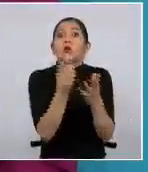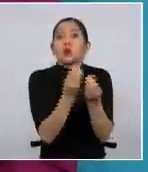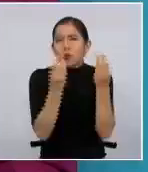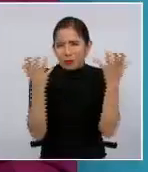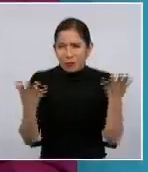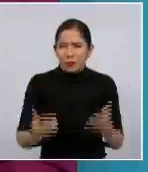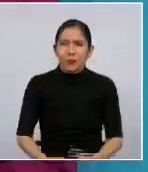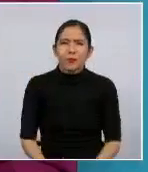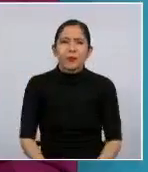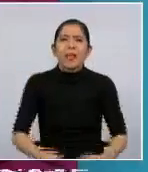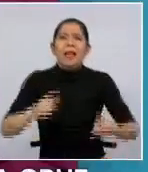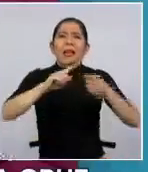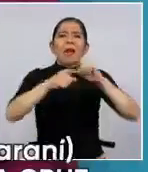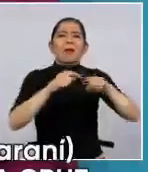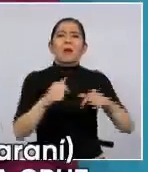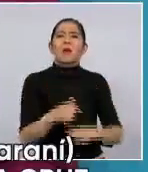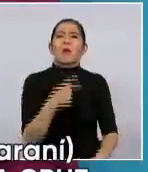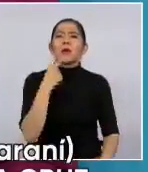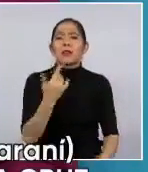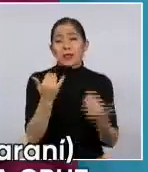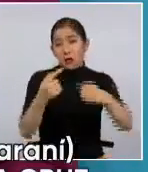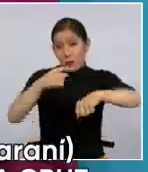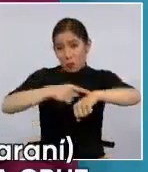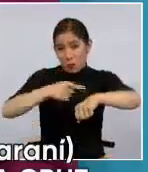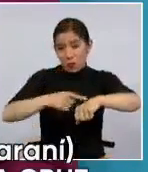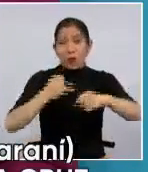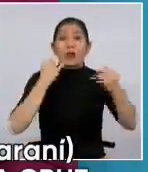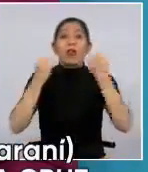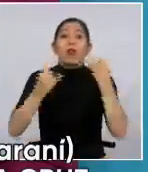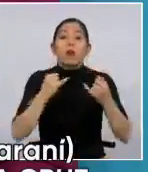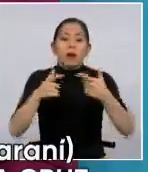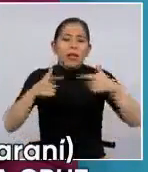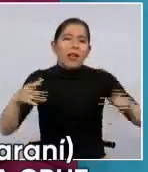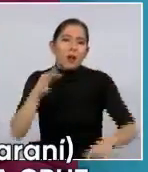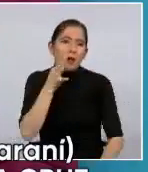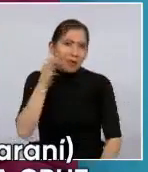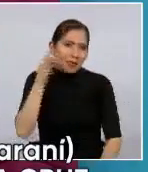¿Qué tal, queridos amigos? Momento de informar en nuestros idiomas nativos. Saludamos a Marta. Marta.